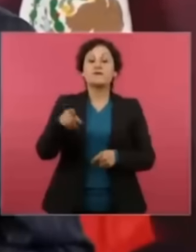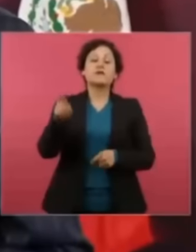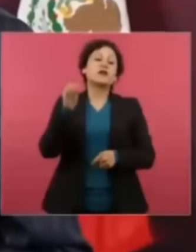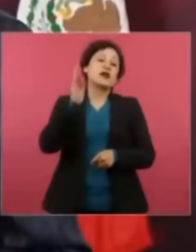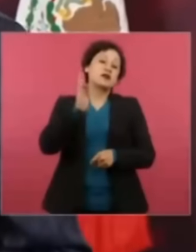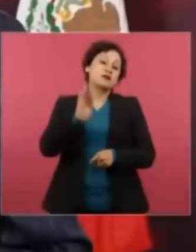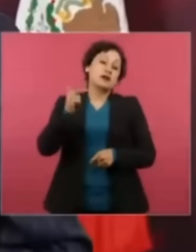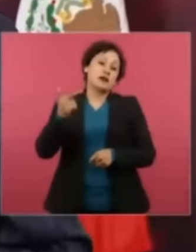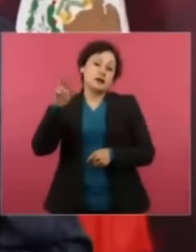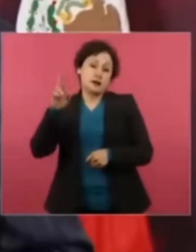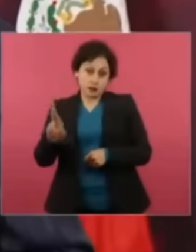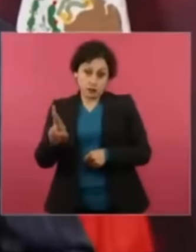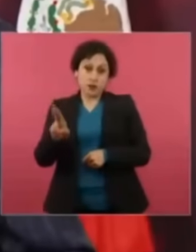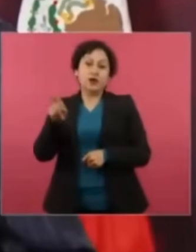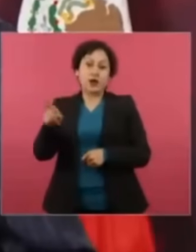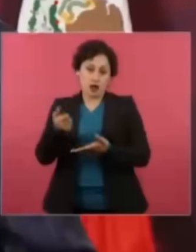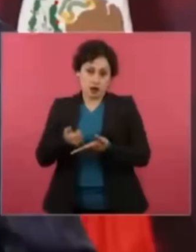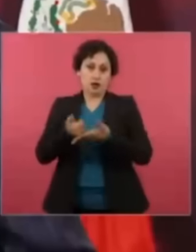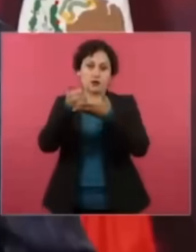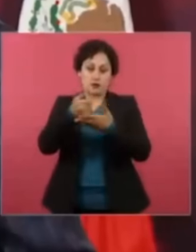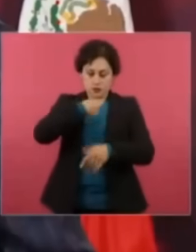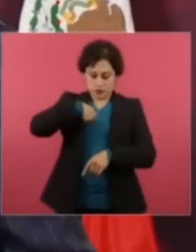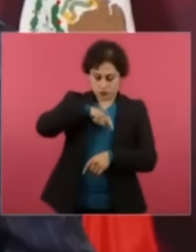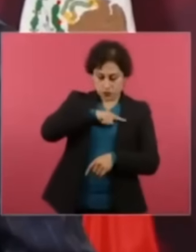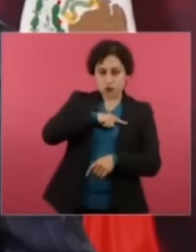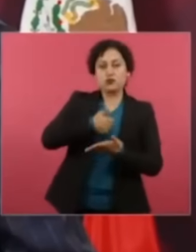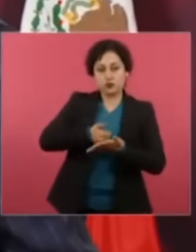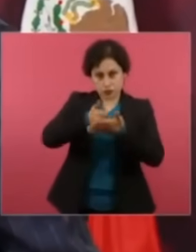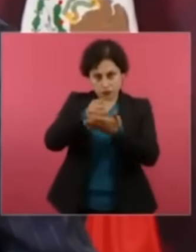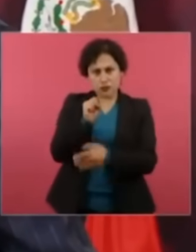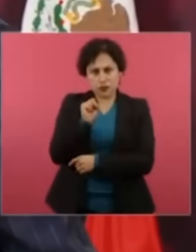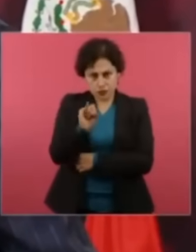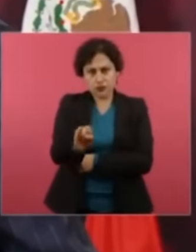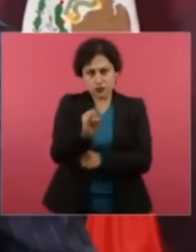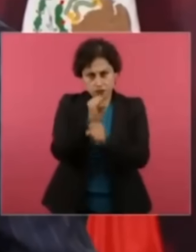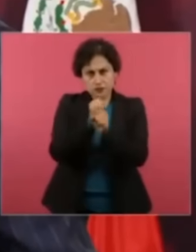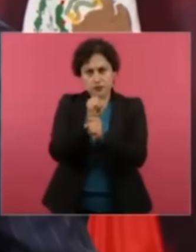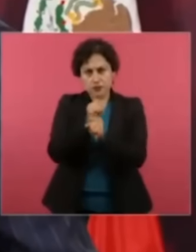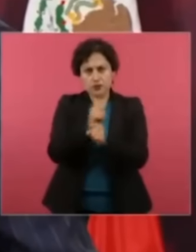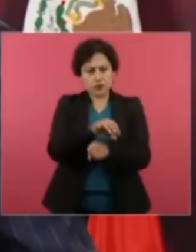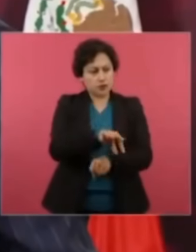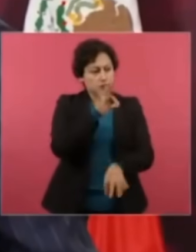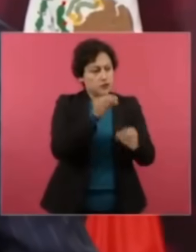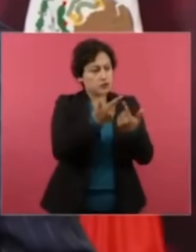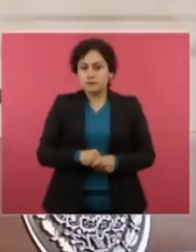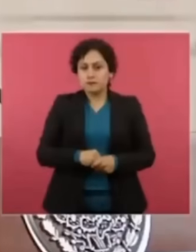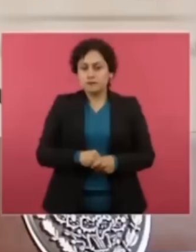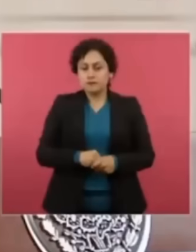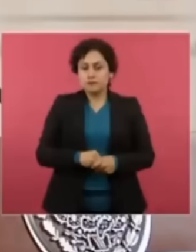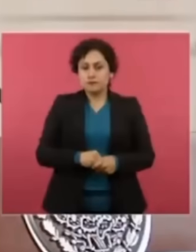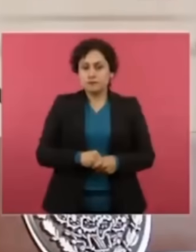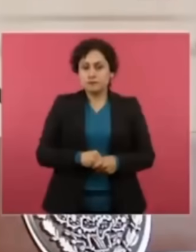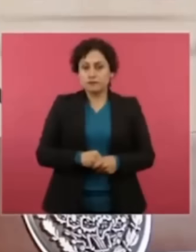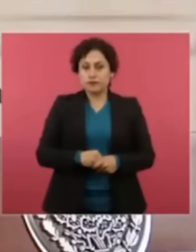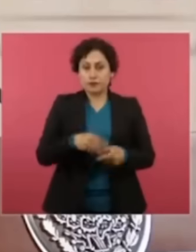le corresponde a la fiscalía del Estado de Jalisco pero hoy Enrique Alfaro culpando